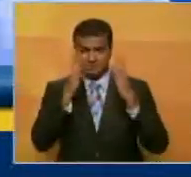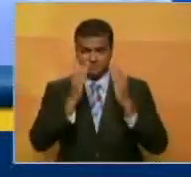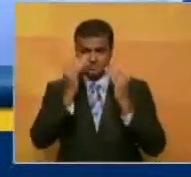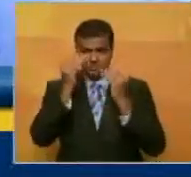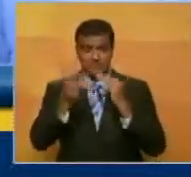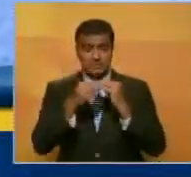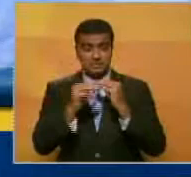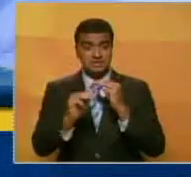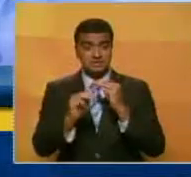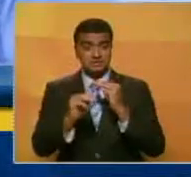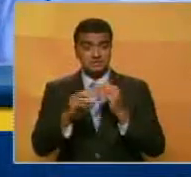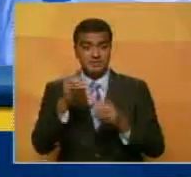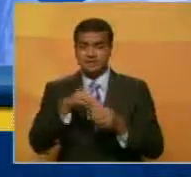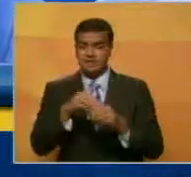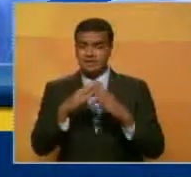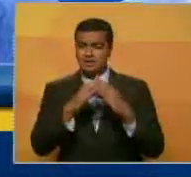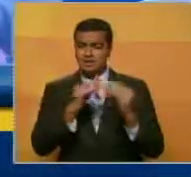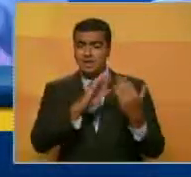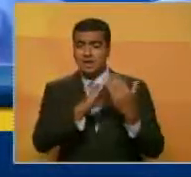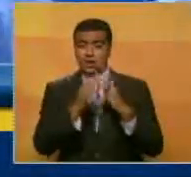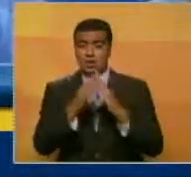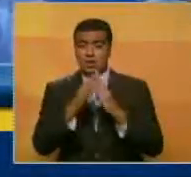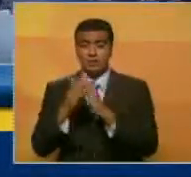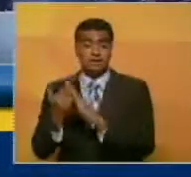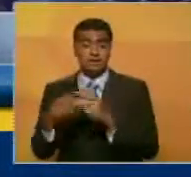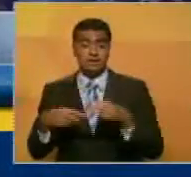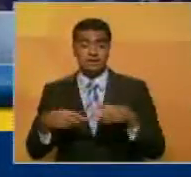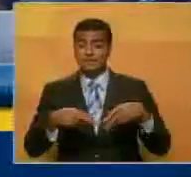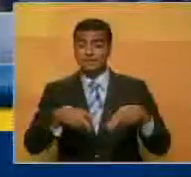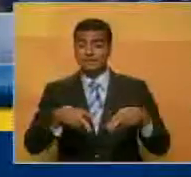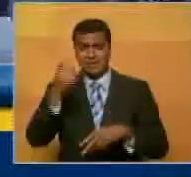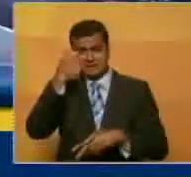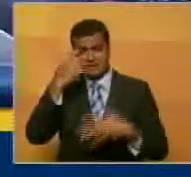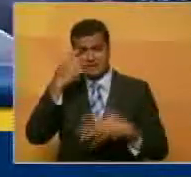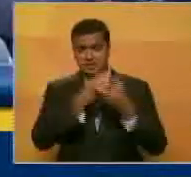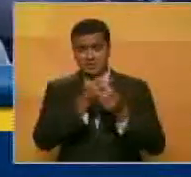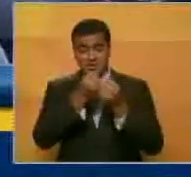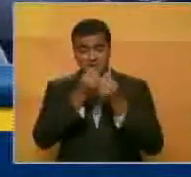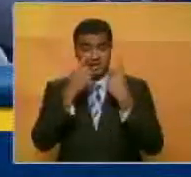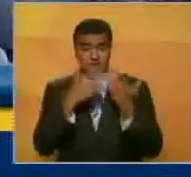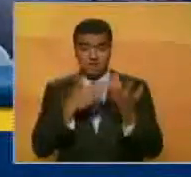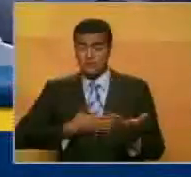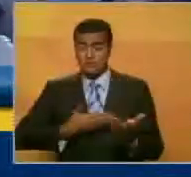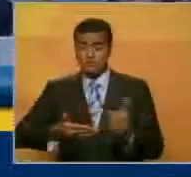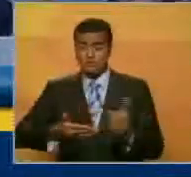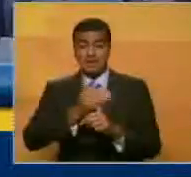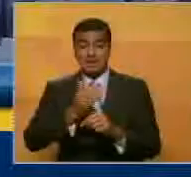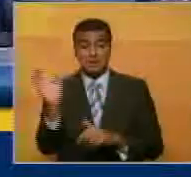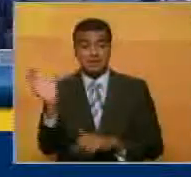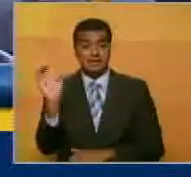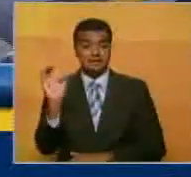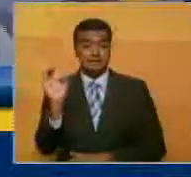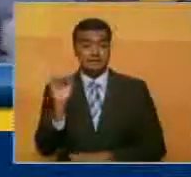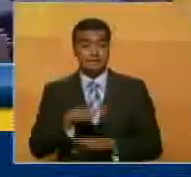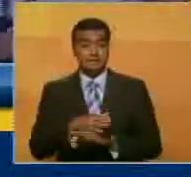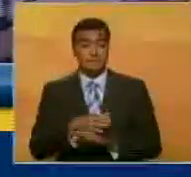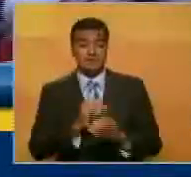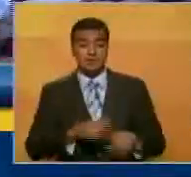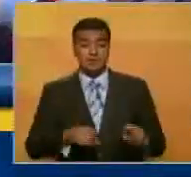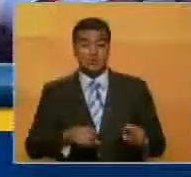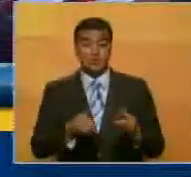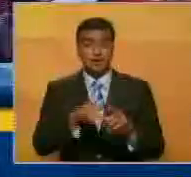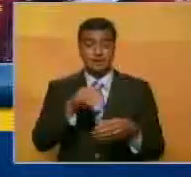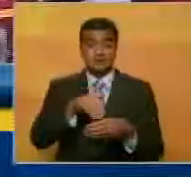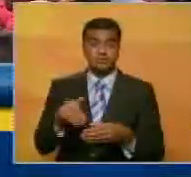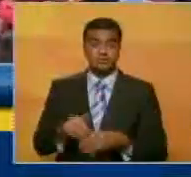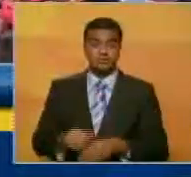el mensaje, entrar en todas las comunidades, caminar día y noche y tener claro que es posible ganar en Caracas, porque ya ocurrió en las